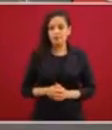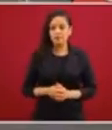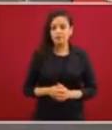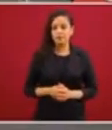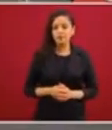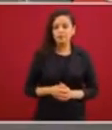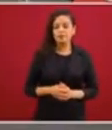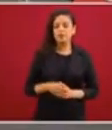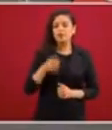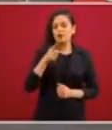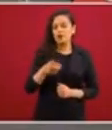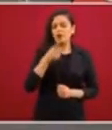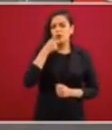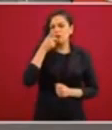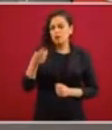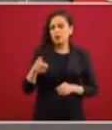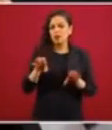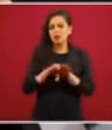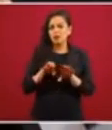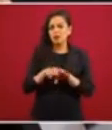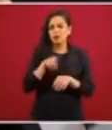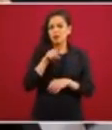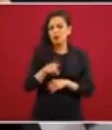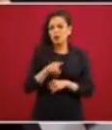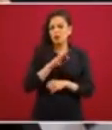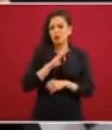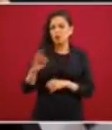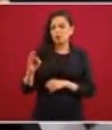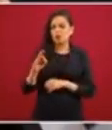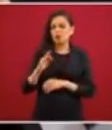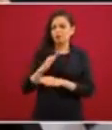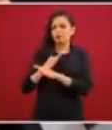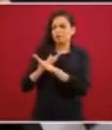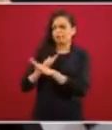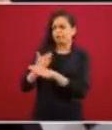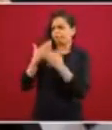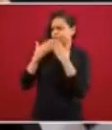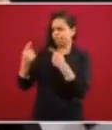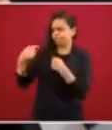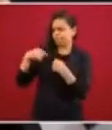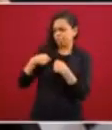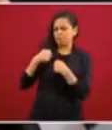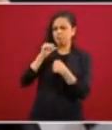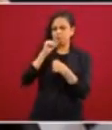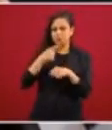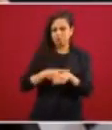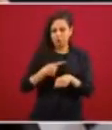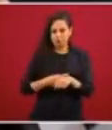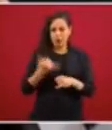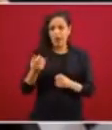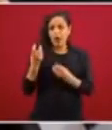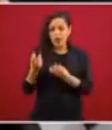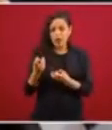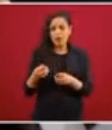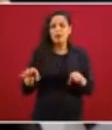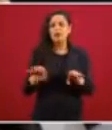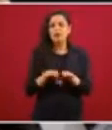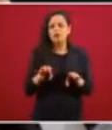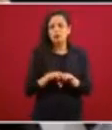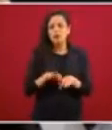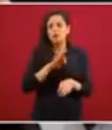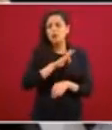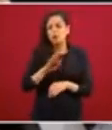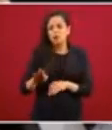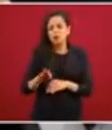que usted comentaba? ¿Y qué se va a hacer después con estos casos, precisamente para terminar con esta